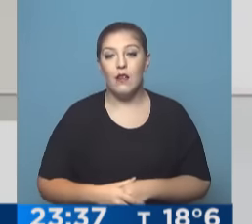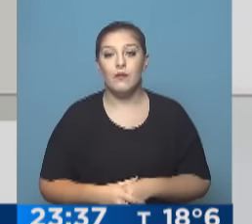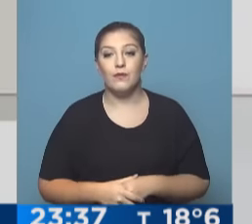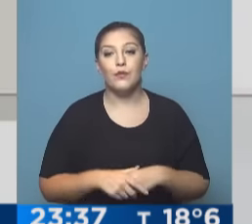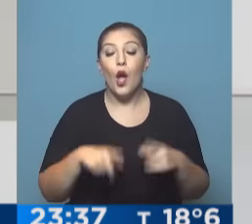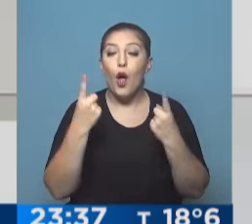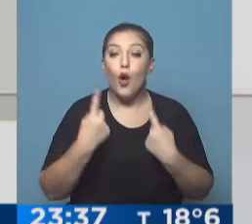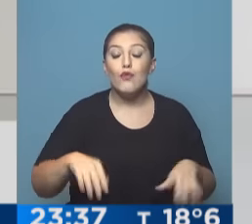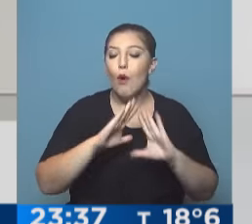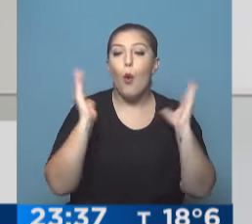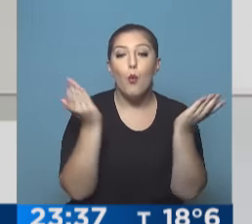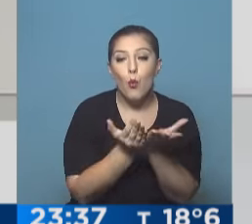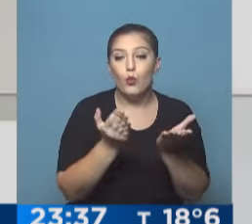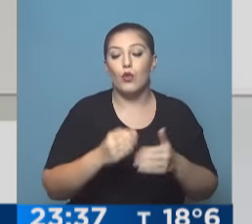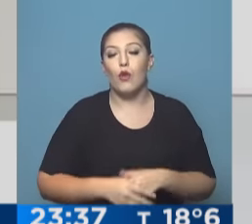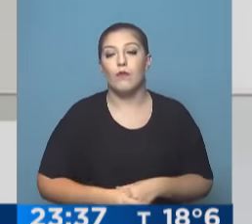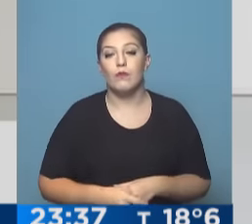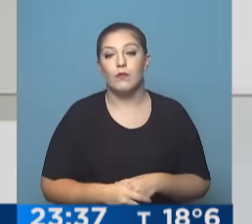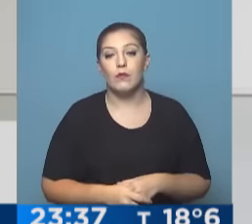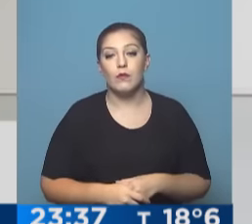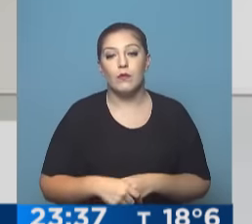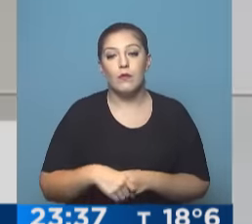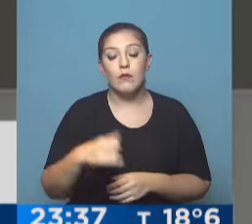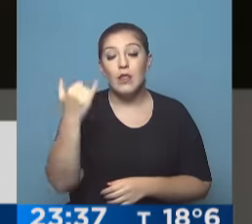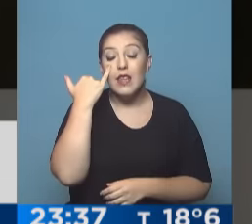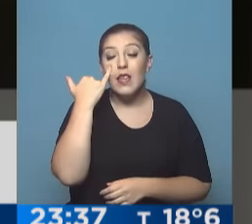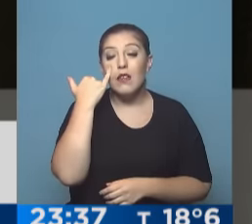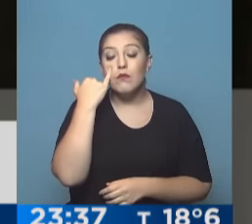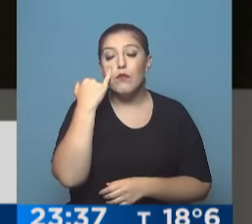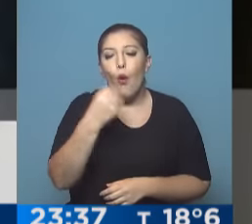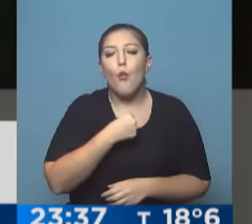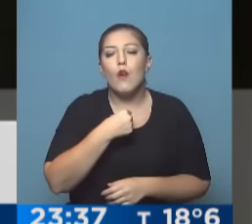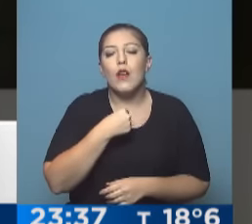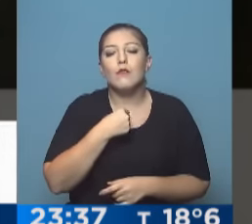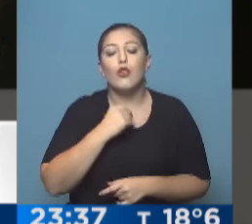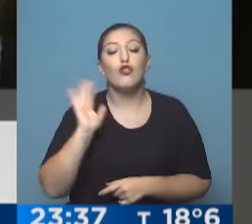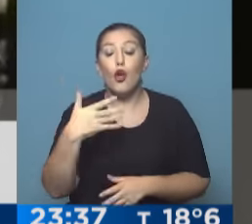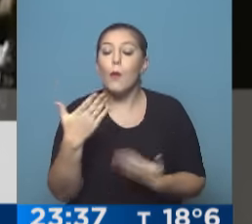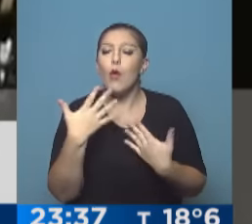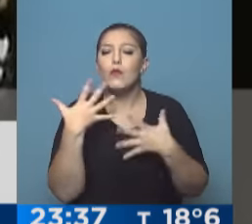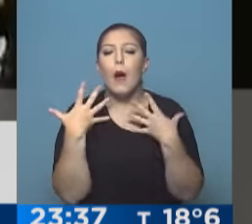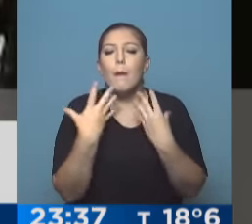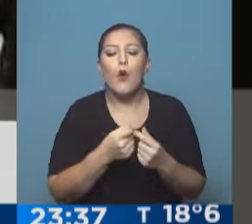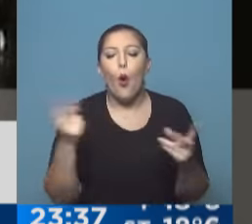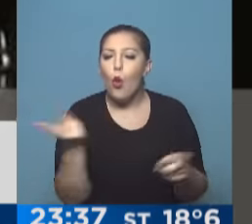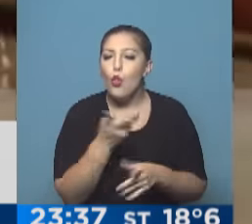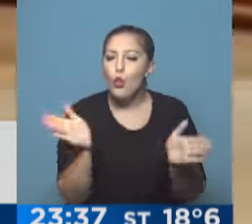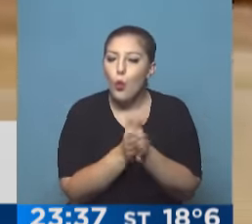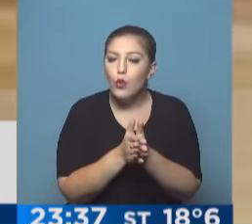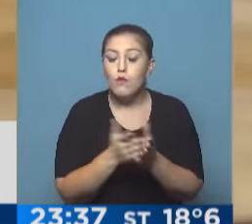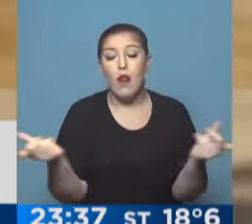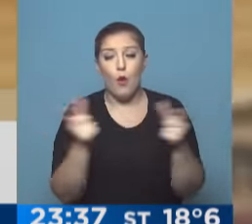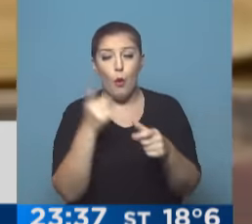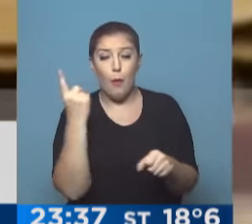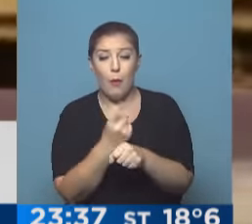cosas que pasan en el mundo y ratificar la vocación de que aquello que podamos colaborar en conjunto en el transcurso de la reunión la